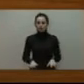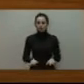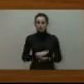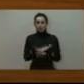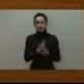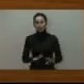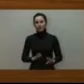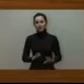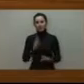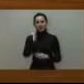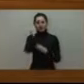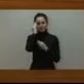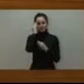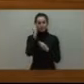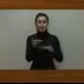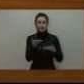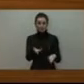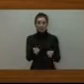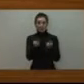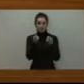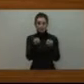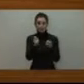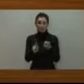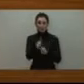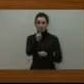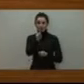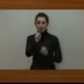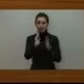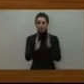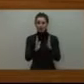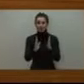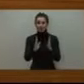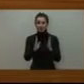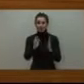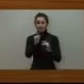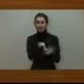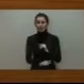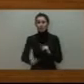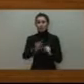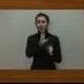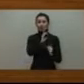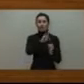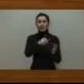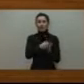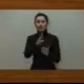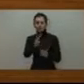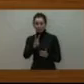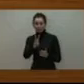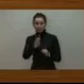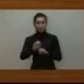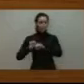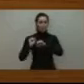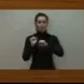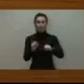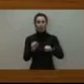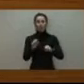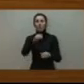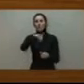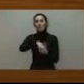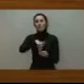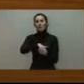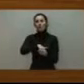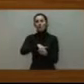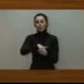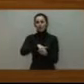pues entonces creo que ayudaríamos poco a esta primera etapa de educación infantil de cero a tres años. Por ello, rechazamos el contenido